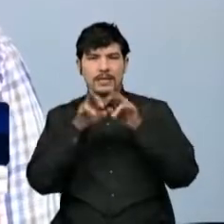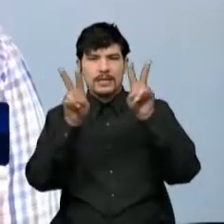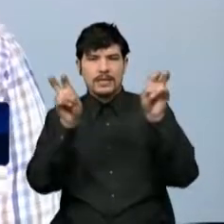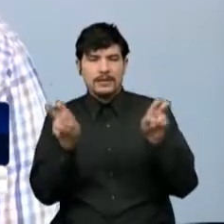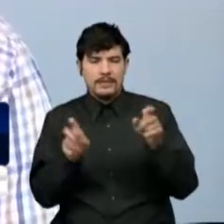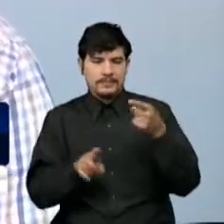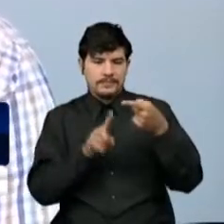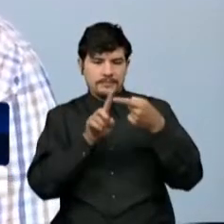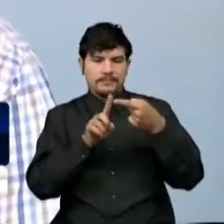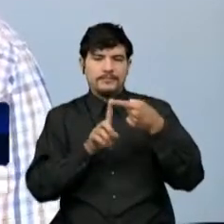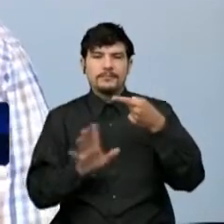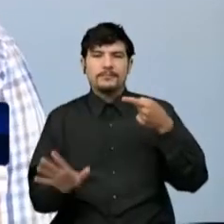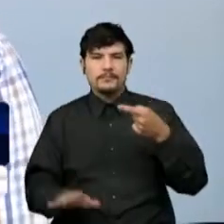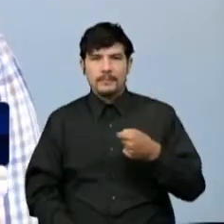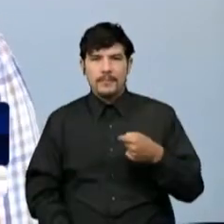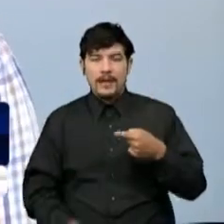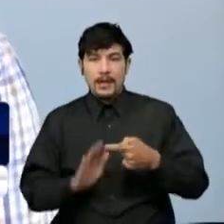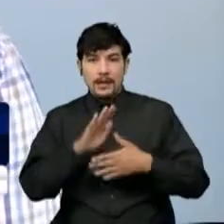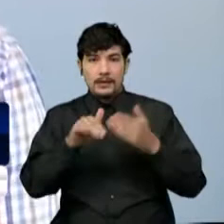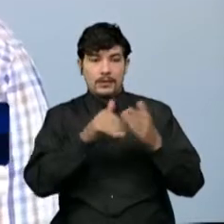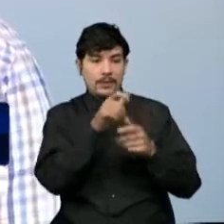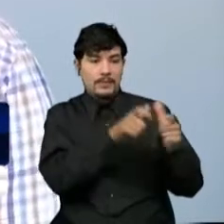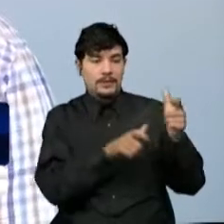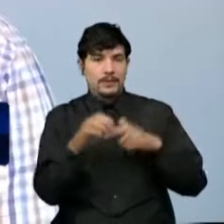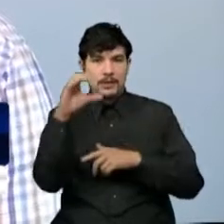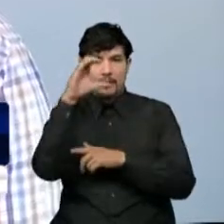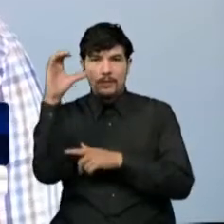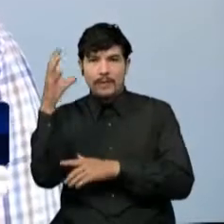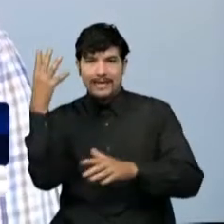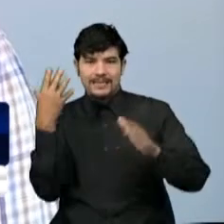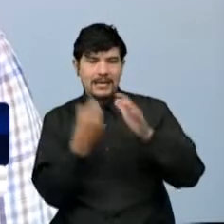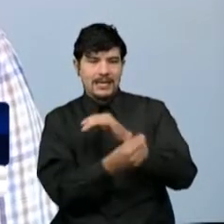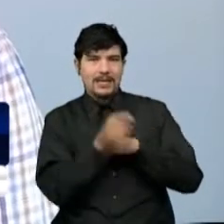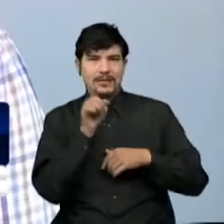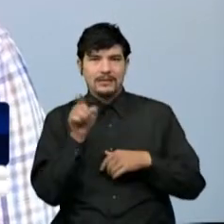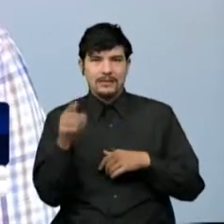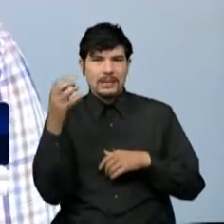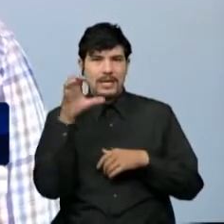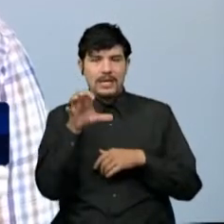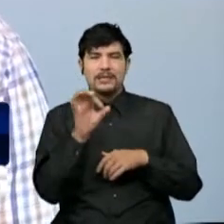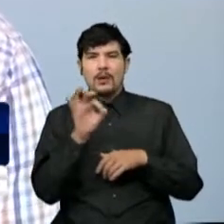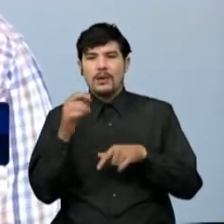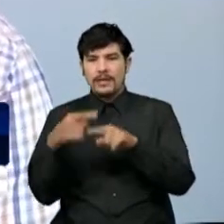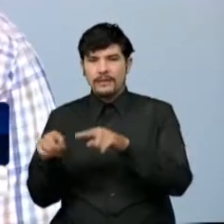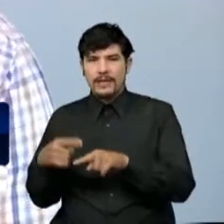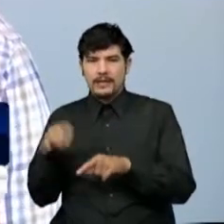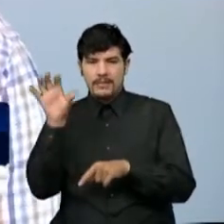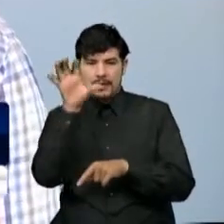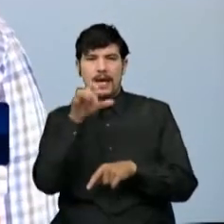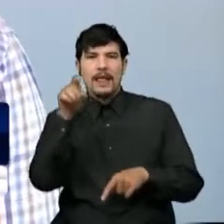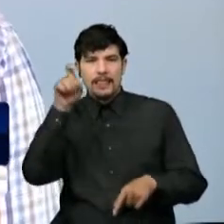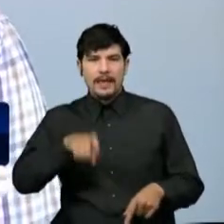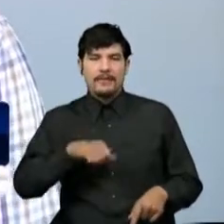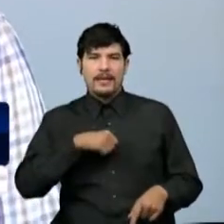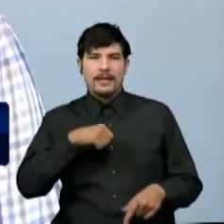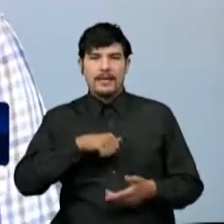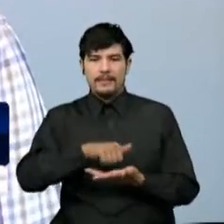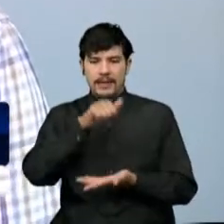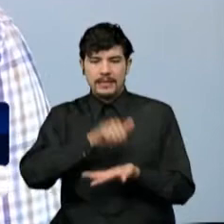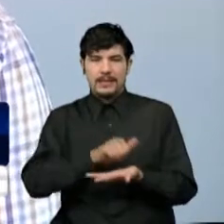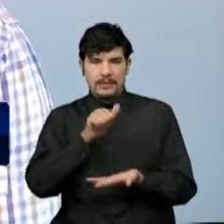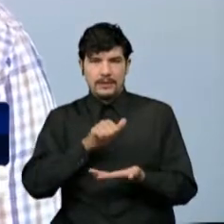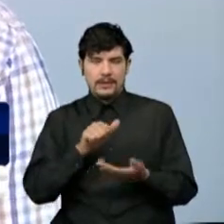primera es que todo ciudadano colombiano para salir del país así como lo es en el resto del mundo debe portar su pasaporte y